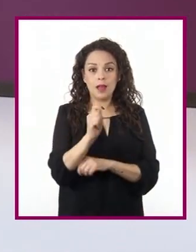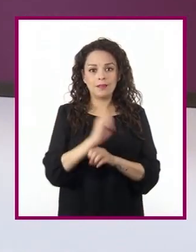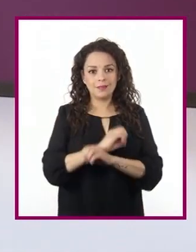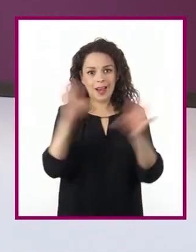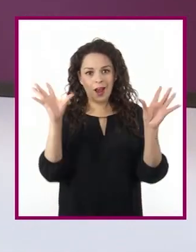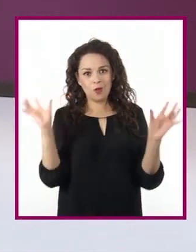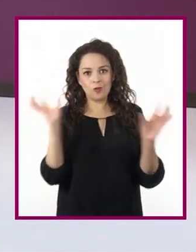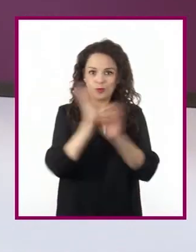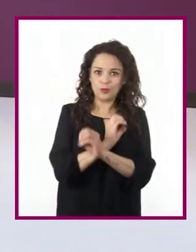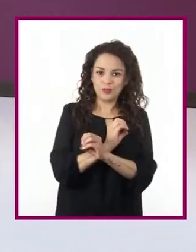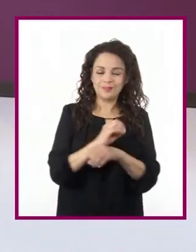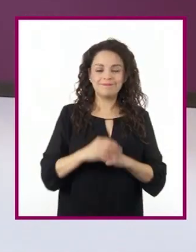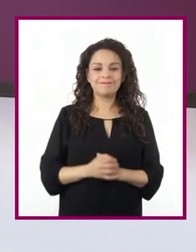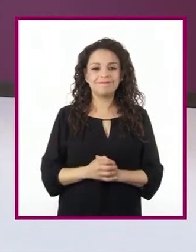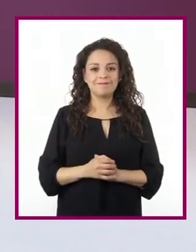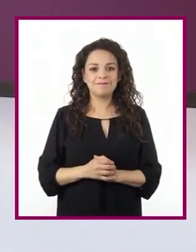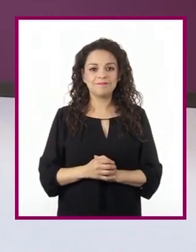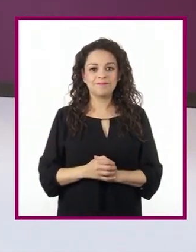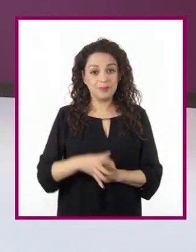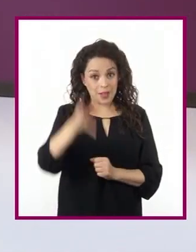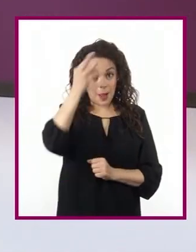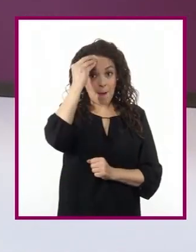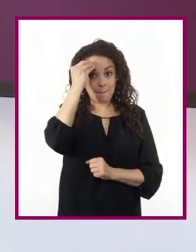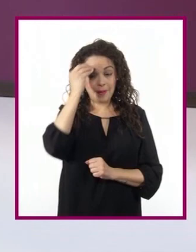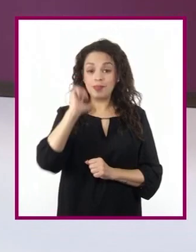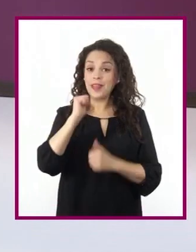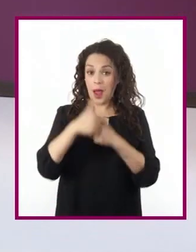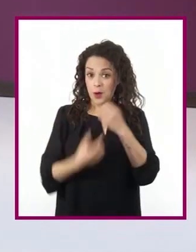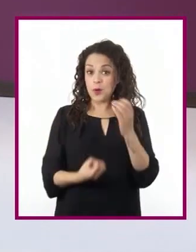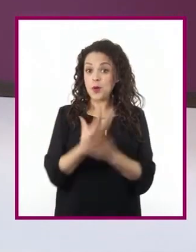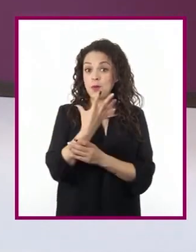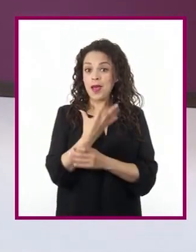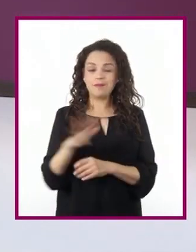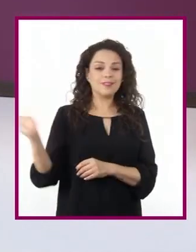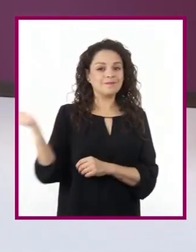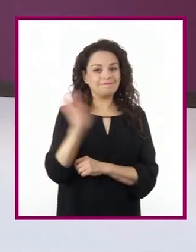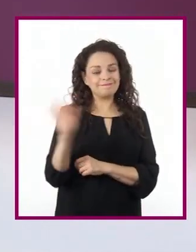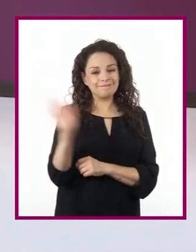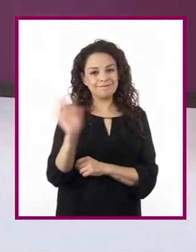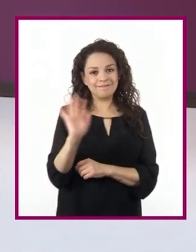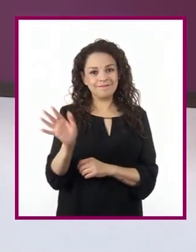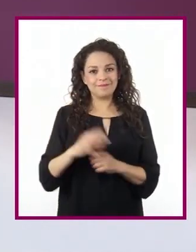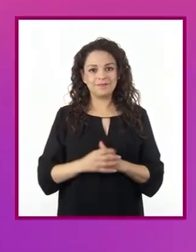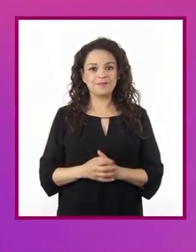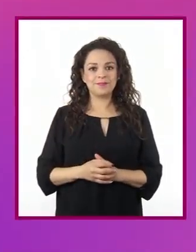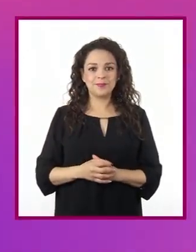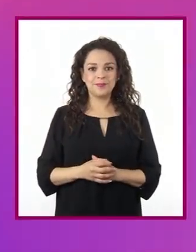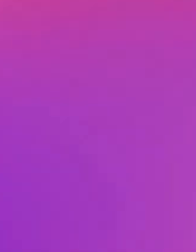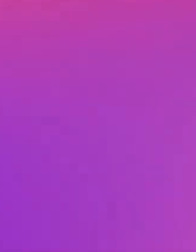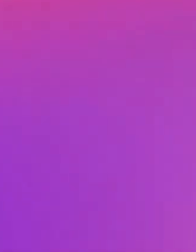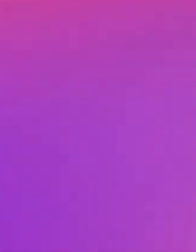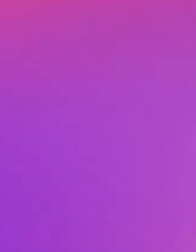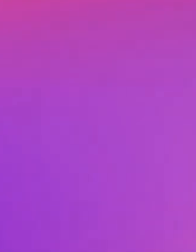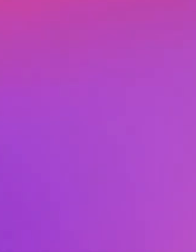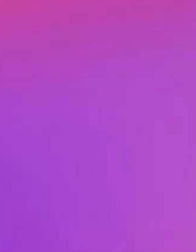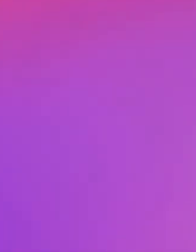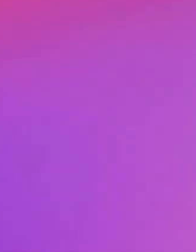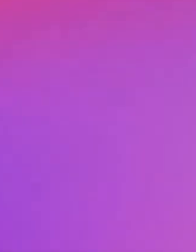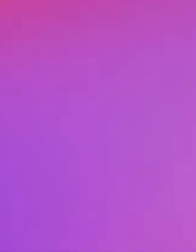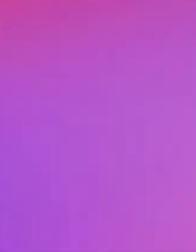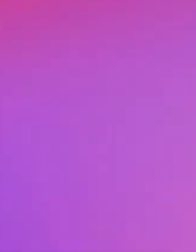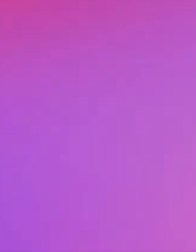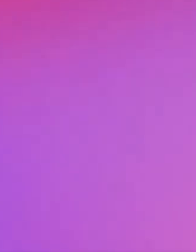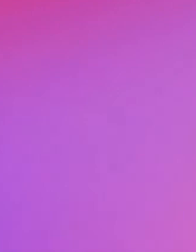claroscuros. Hemos aprendido algo nuevo juntos. ¡Hasta la próxima! Si tienes dudas